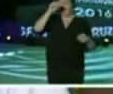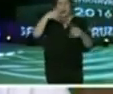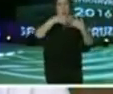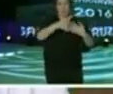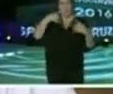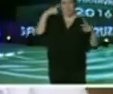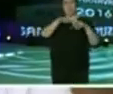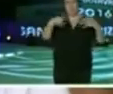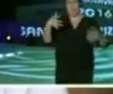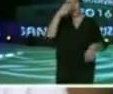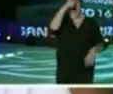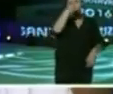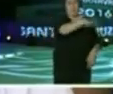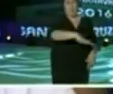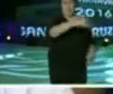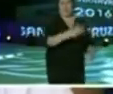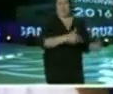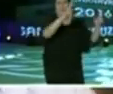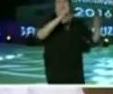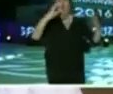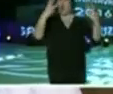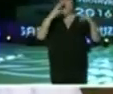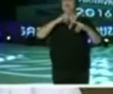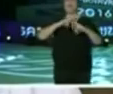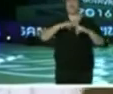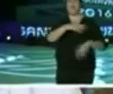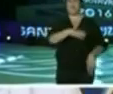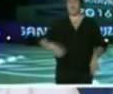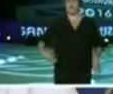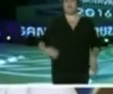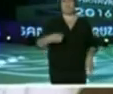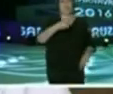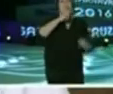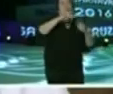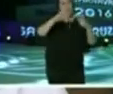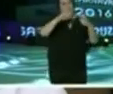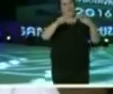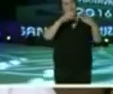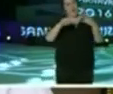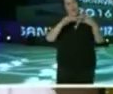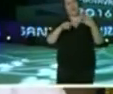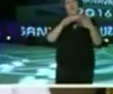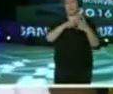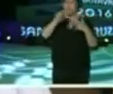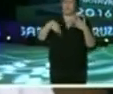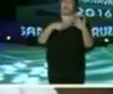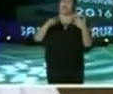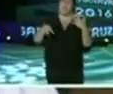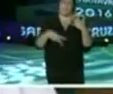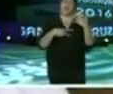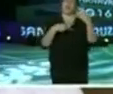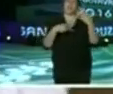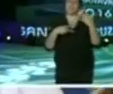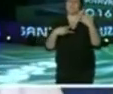su pueblo. Ocho nombres guanches: Benearo Ayose, Irán Naucer, Raico Corán, Sebensui, Hernández